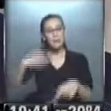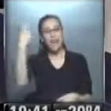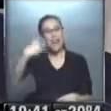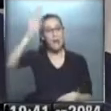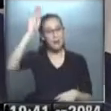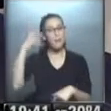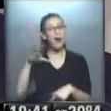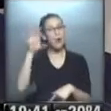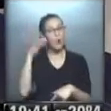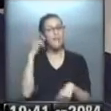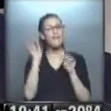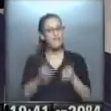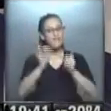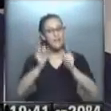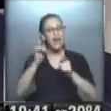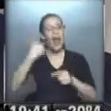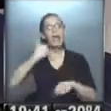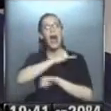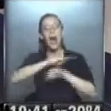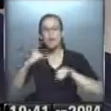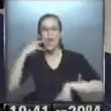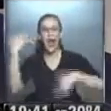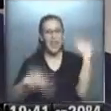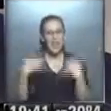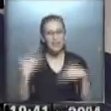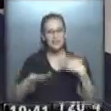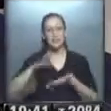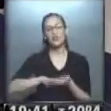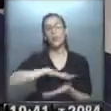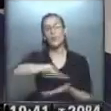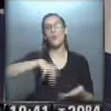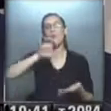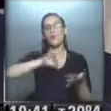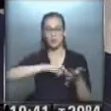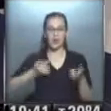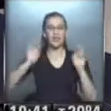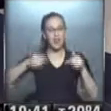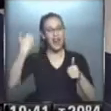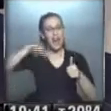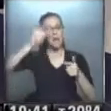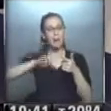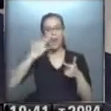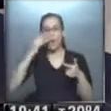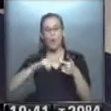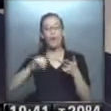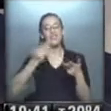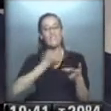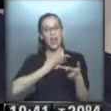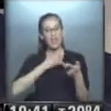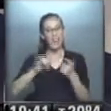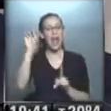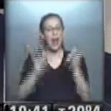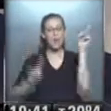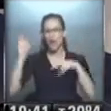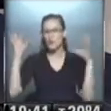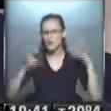Recuerden que continúa vigente un aviso de alerta para el oeste de la provincia de Buenos Aires, también La Pampa, Córdoba y sur de Santa Fe, porque algunas de estas